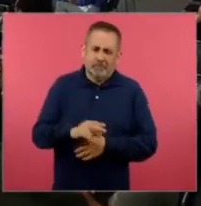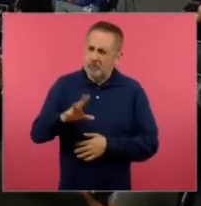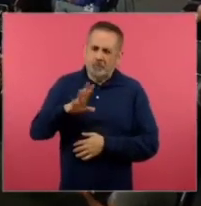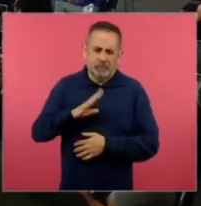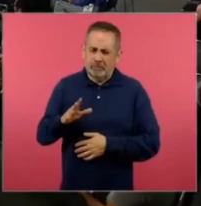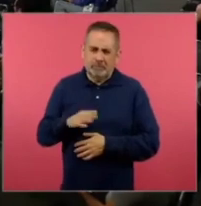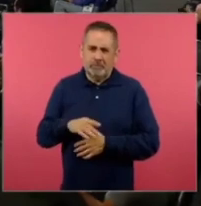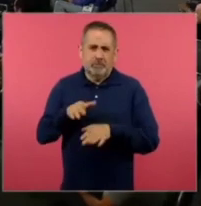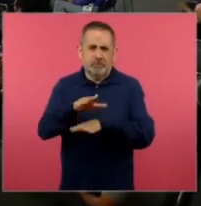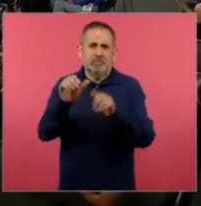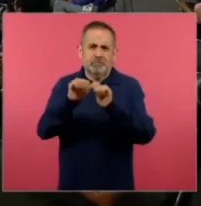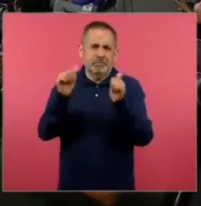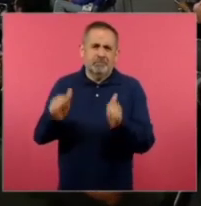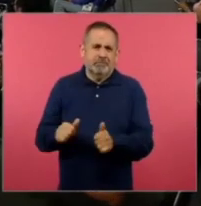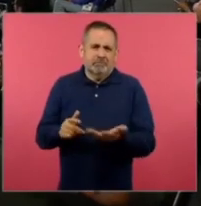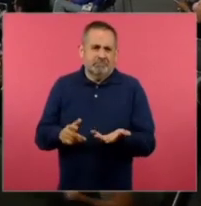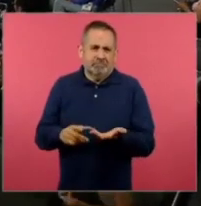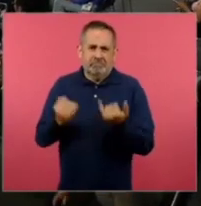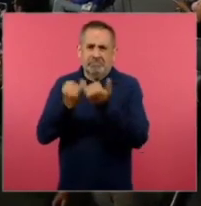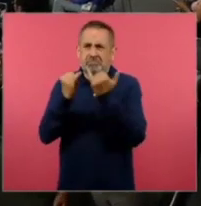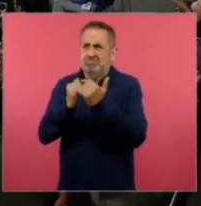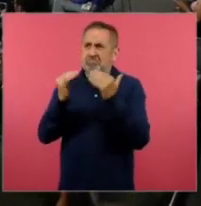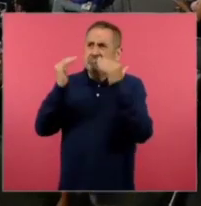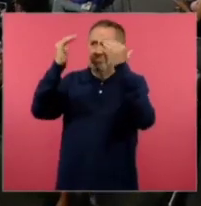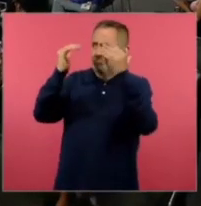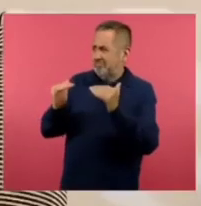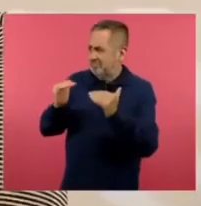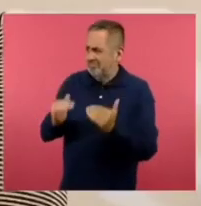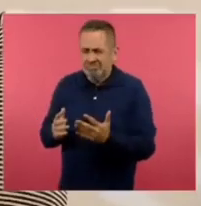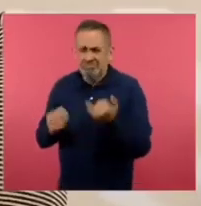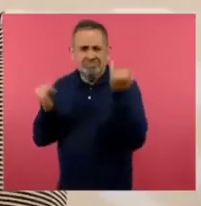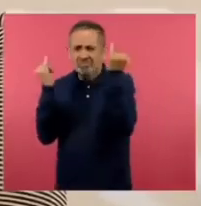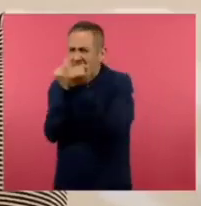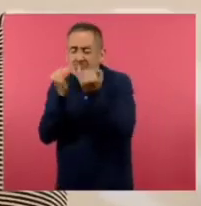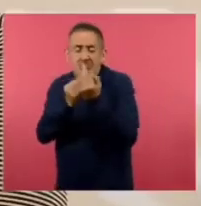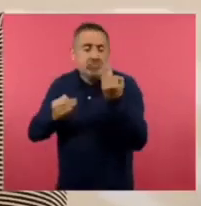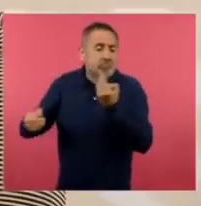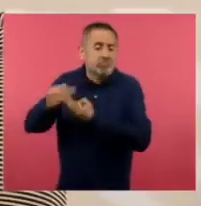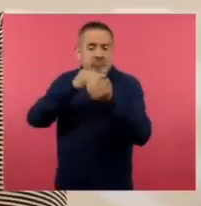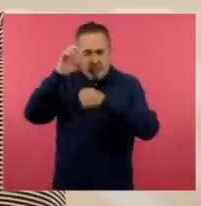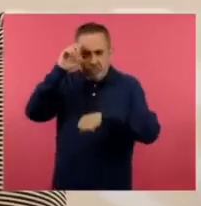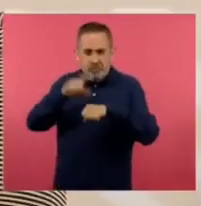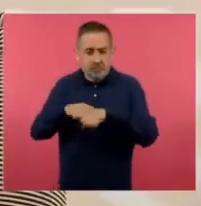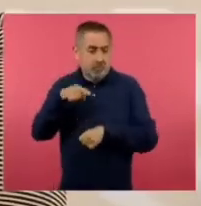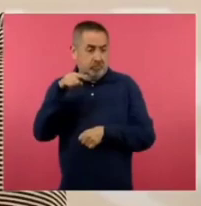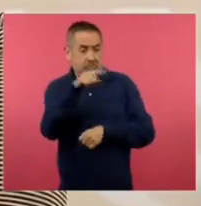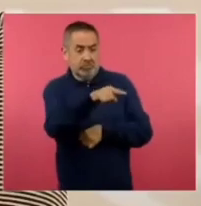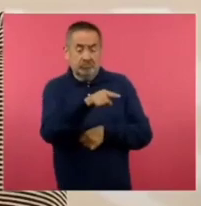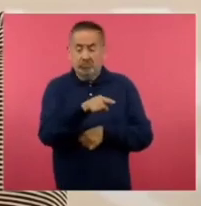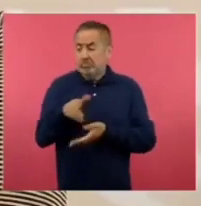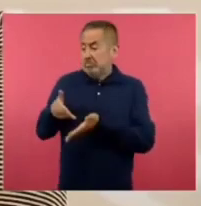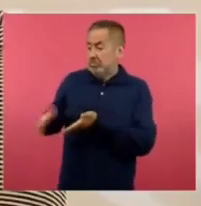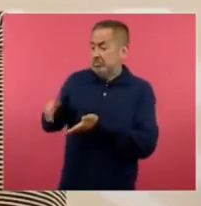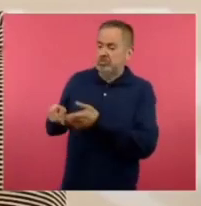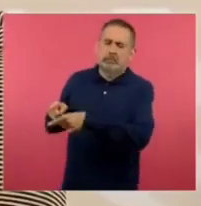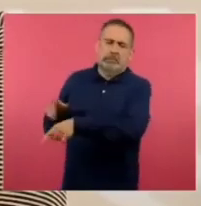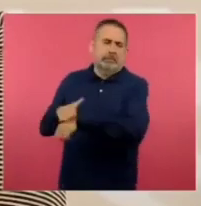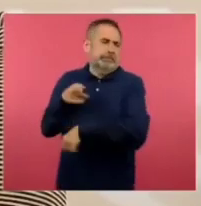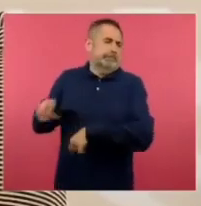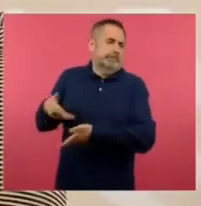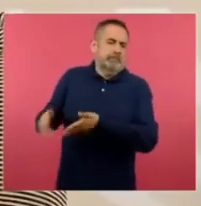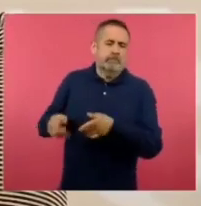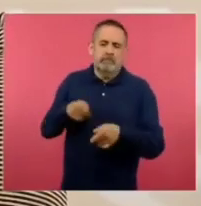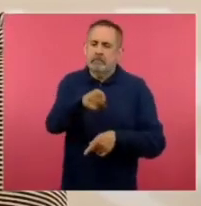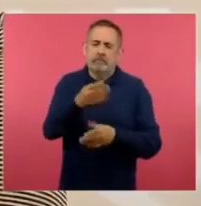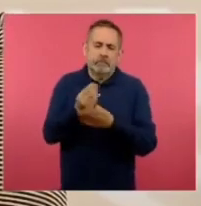hace muchos años. Entonces, este tipo de preguntas a lo que remiten es a una visión clasista del arte y la cultura, que evidentemente